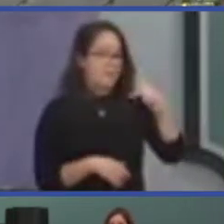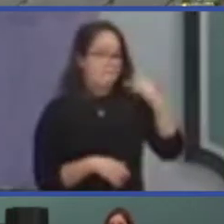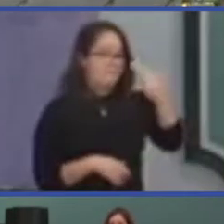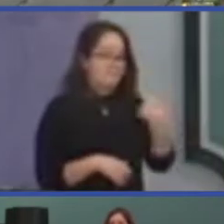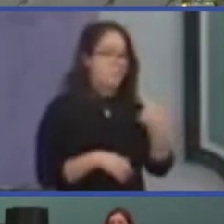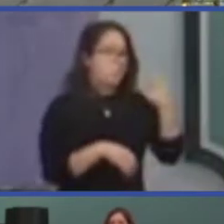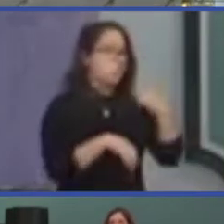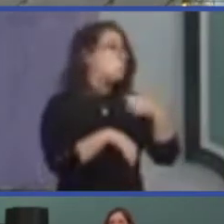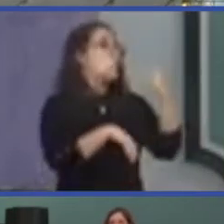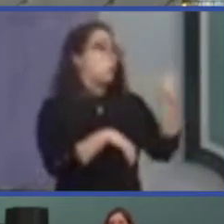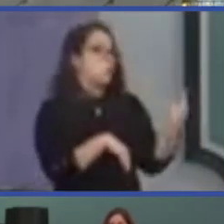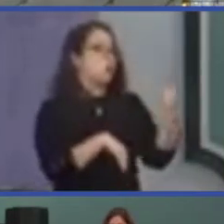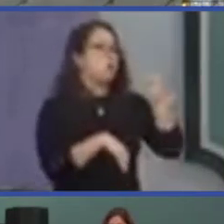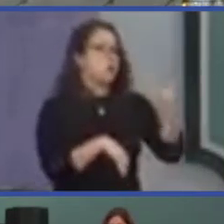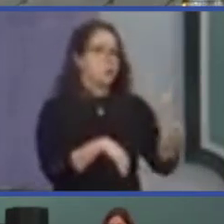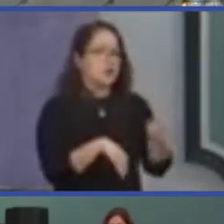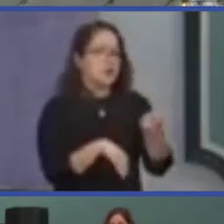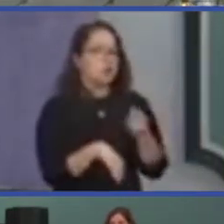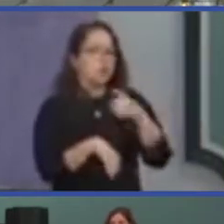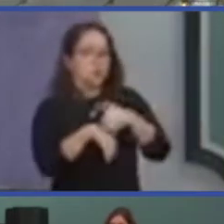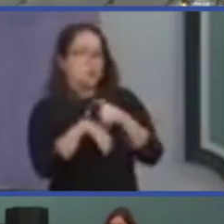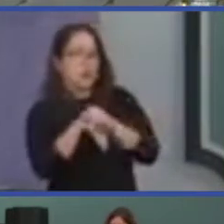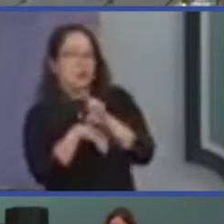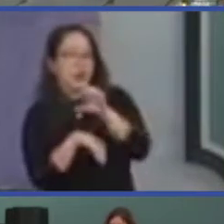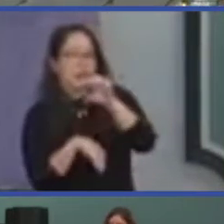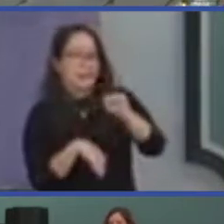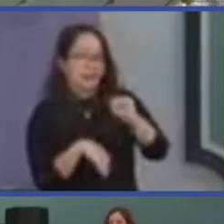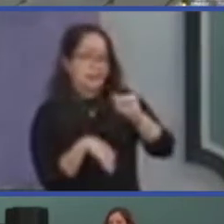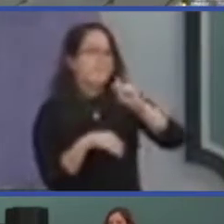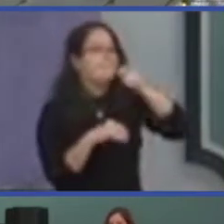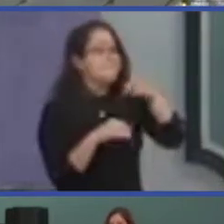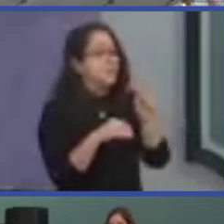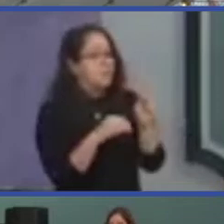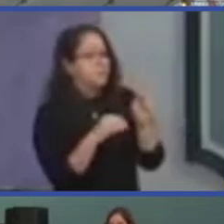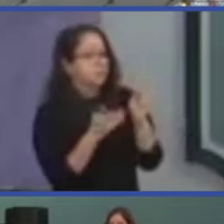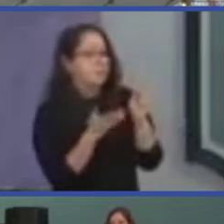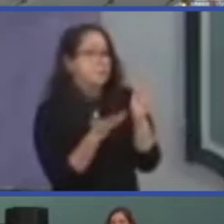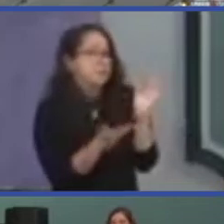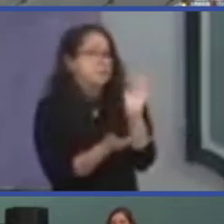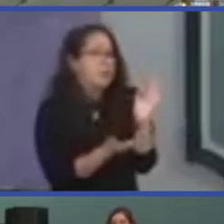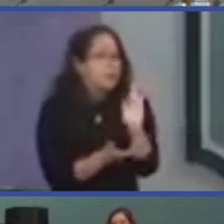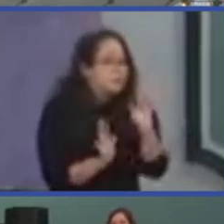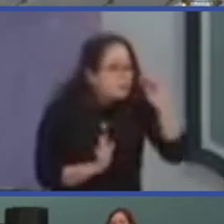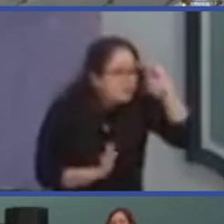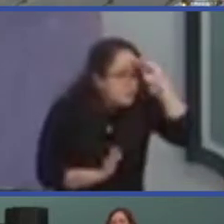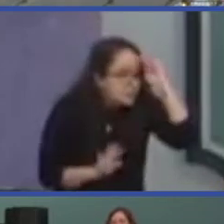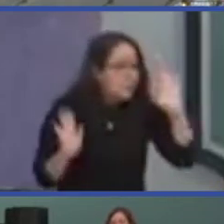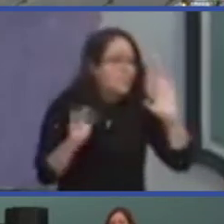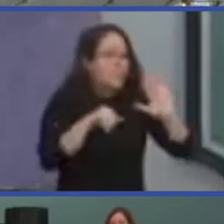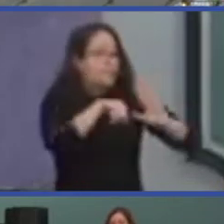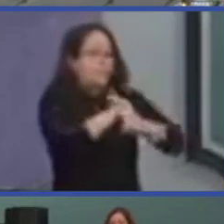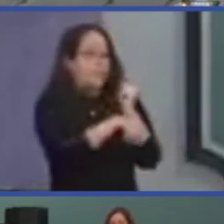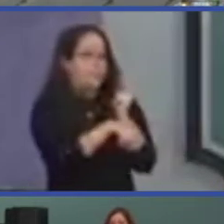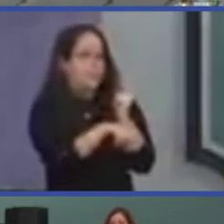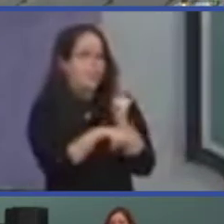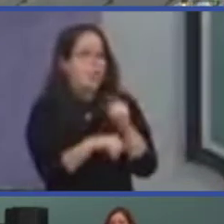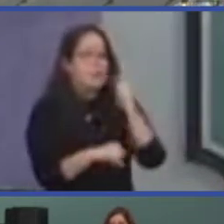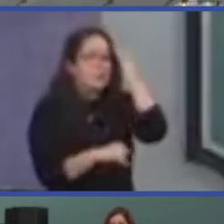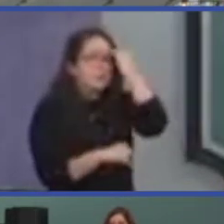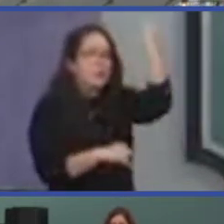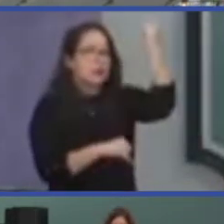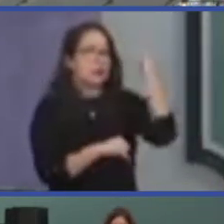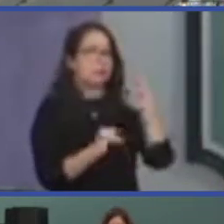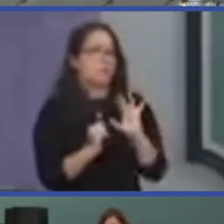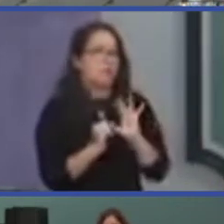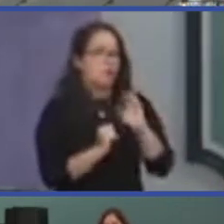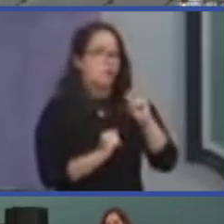reales y eso se llama el continuo pero digo probablemente porque eso se llama la hipótesis del continuo que ese